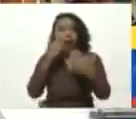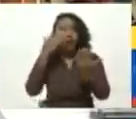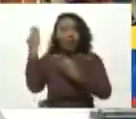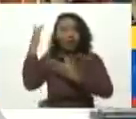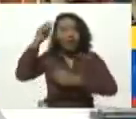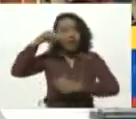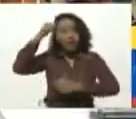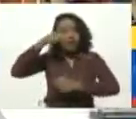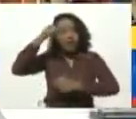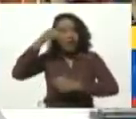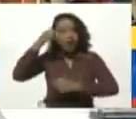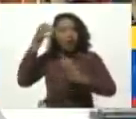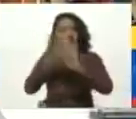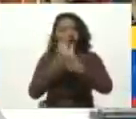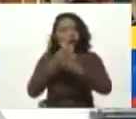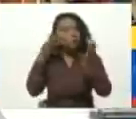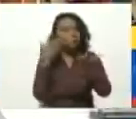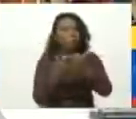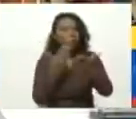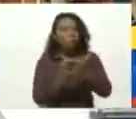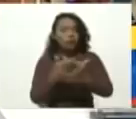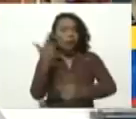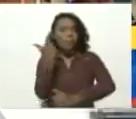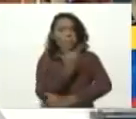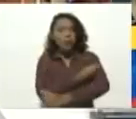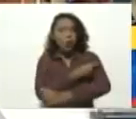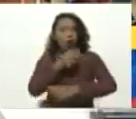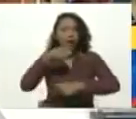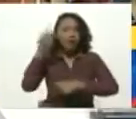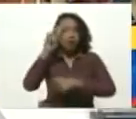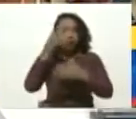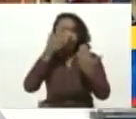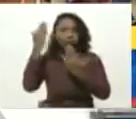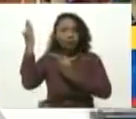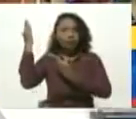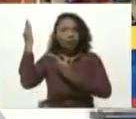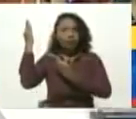video de los testimonios de la vacunación en Venezuela. Adelante.